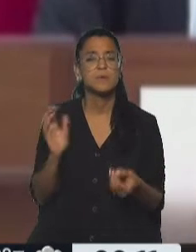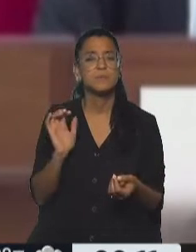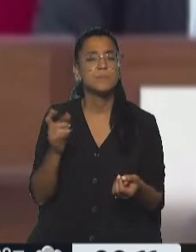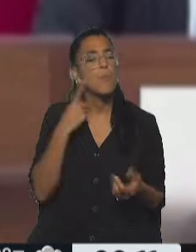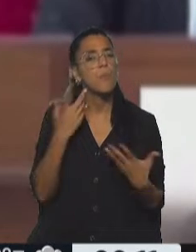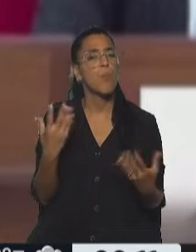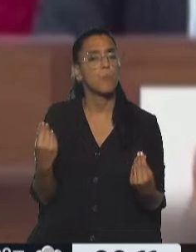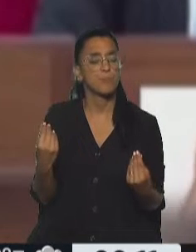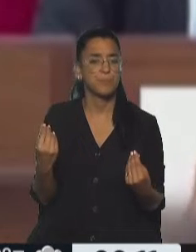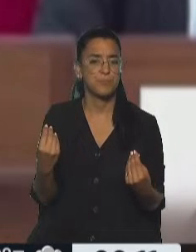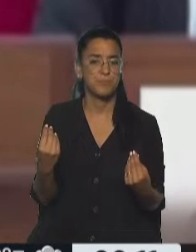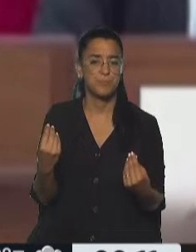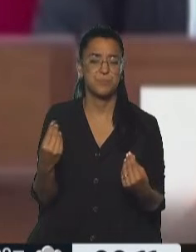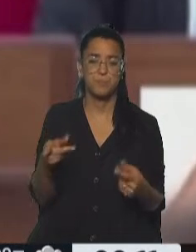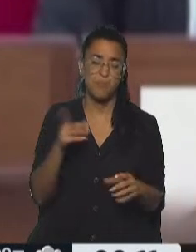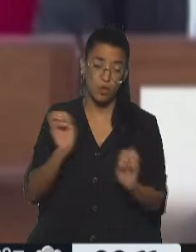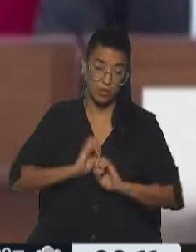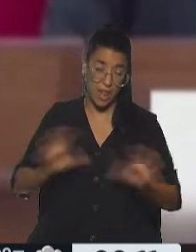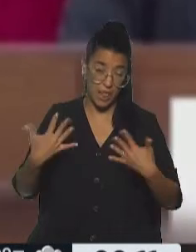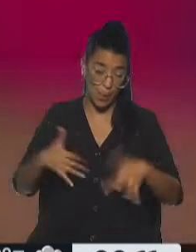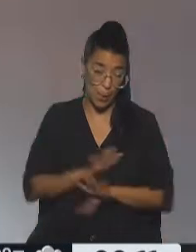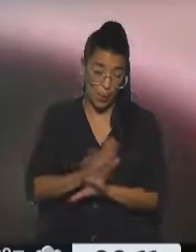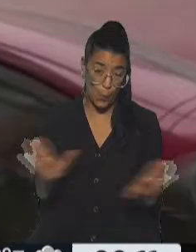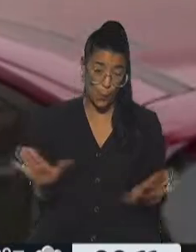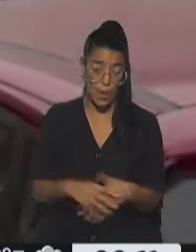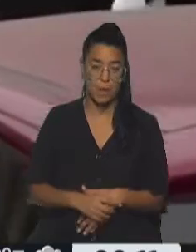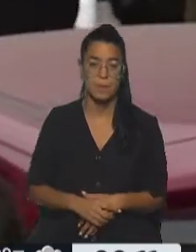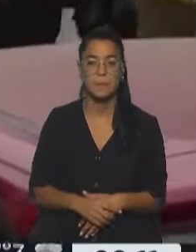a esta barbaridad, ¿no?